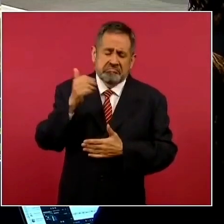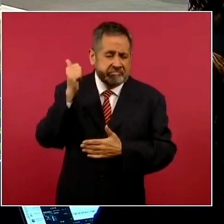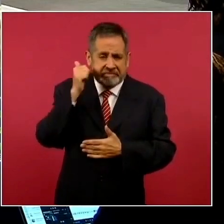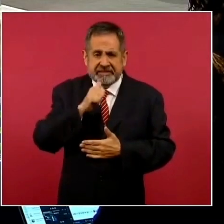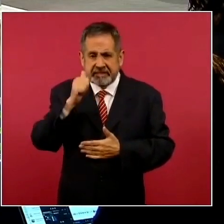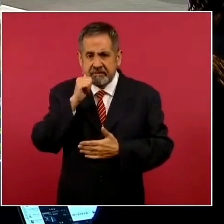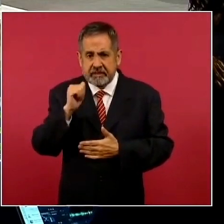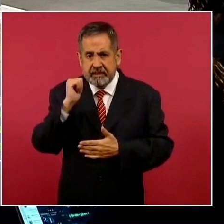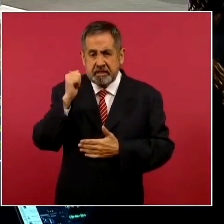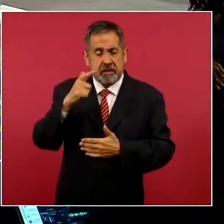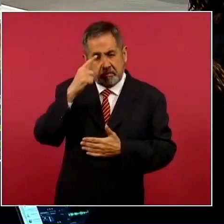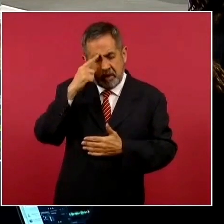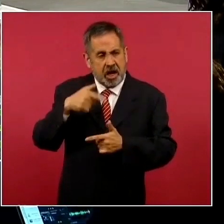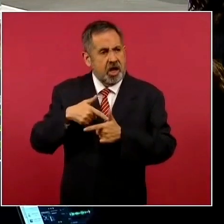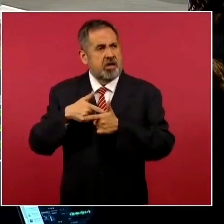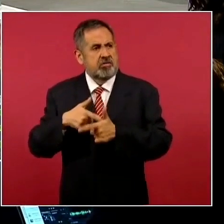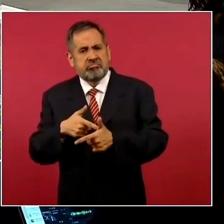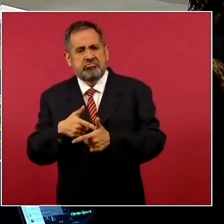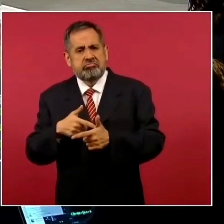para sostener